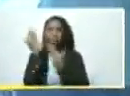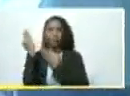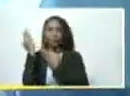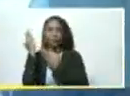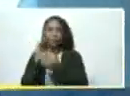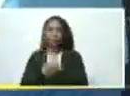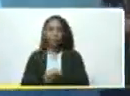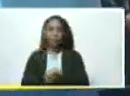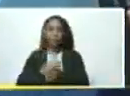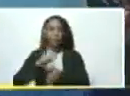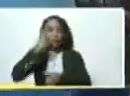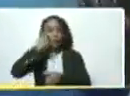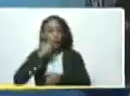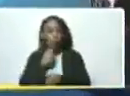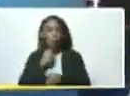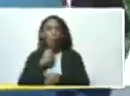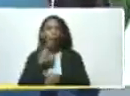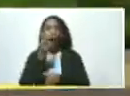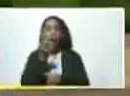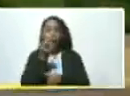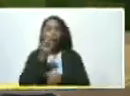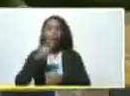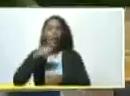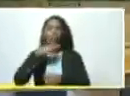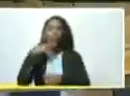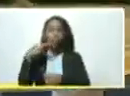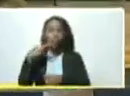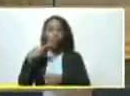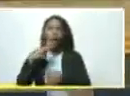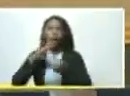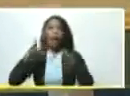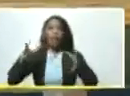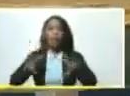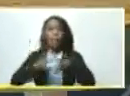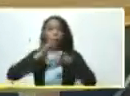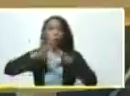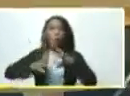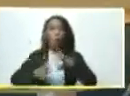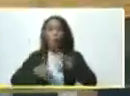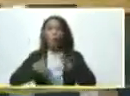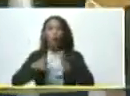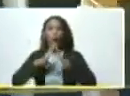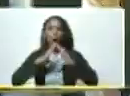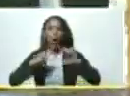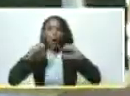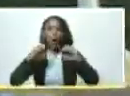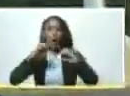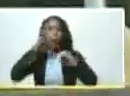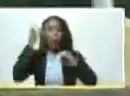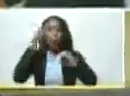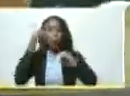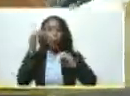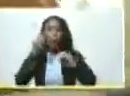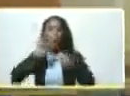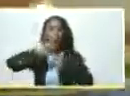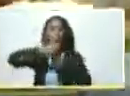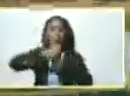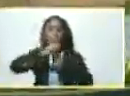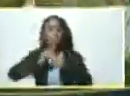topocho, cebolla, ají dulce, repollo, auyama, cambur, y aquí está